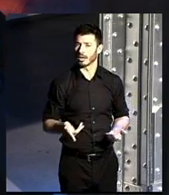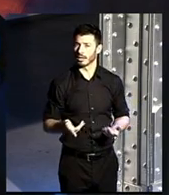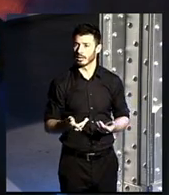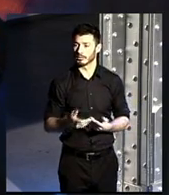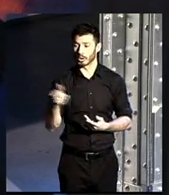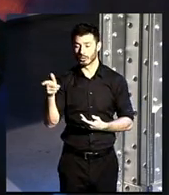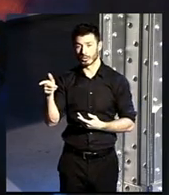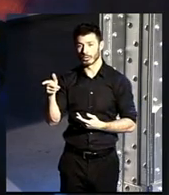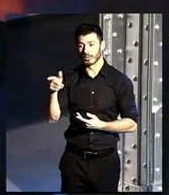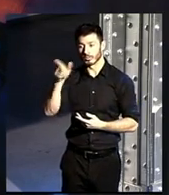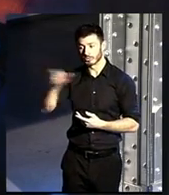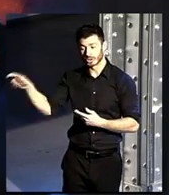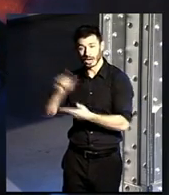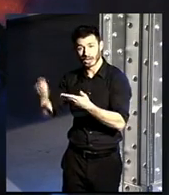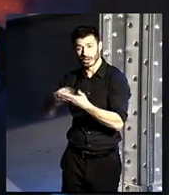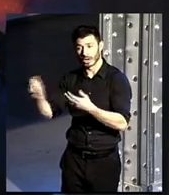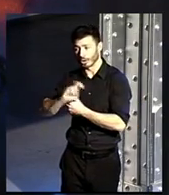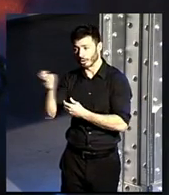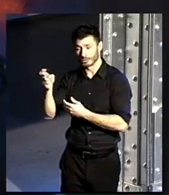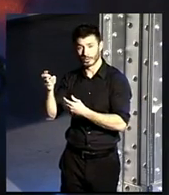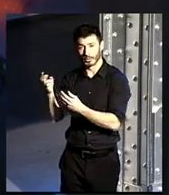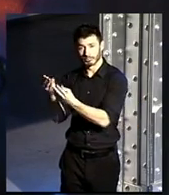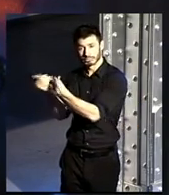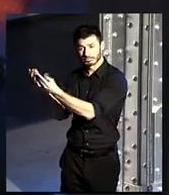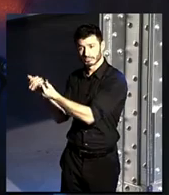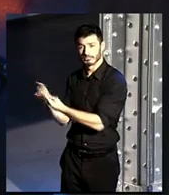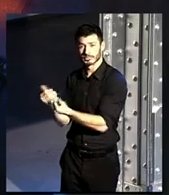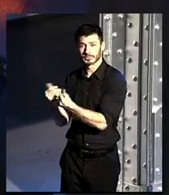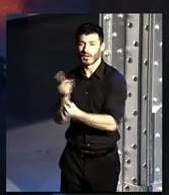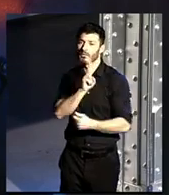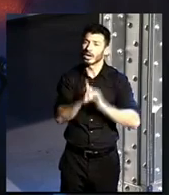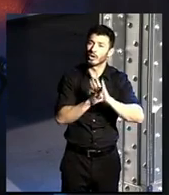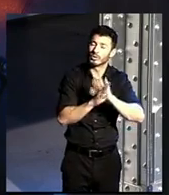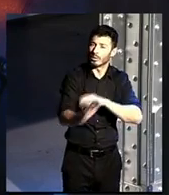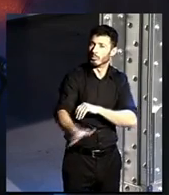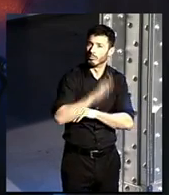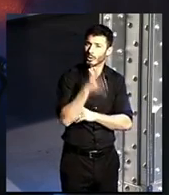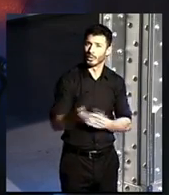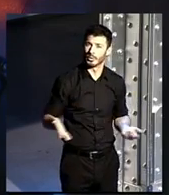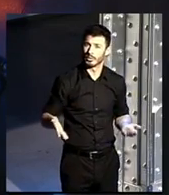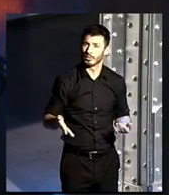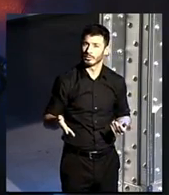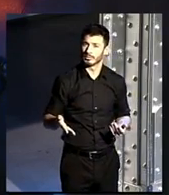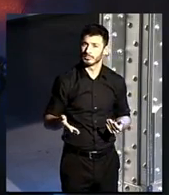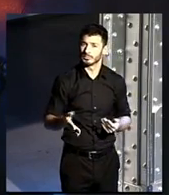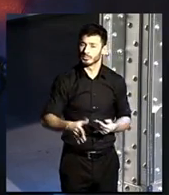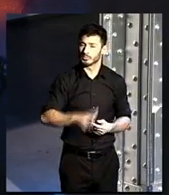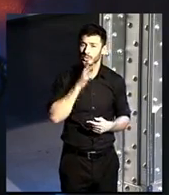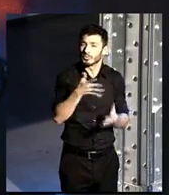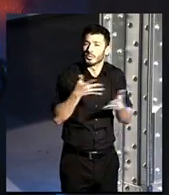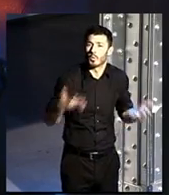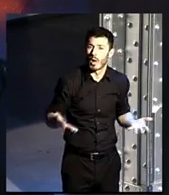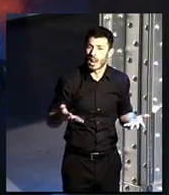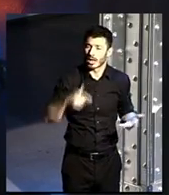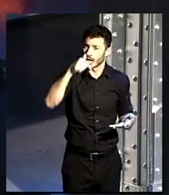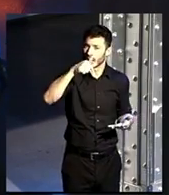que escribieron con él, no son válidos, han desaparecido. ¿Por qué perdura Verne? O sea, ¿cuál es el factor que hace que Verne siga siendo hoy